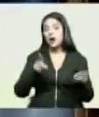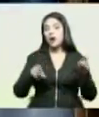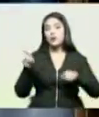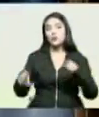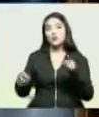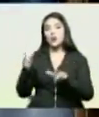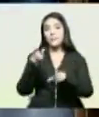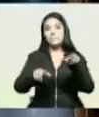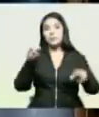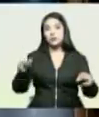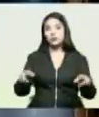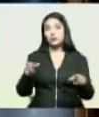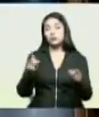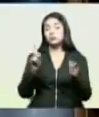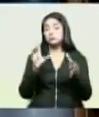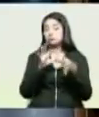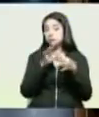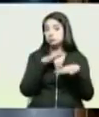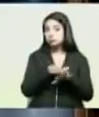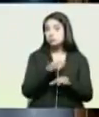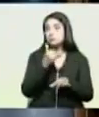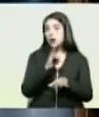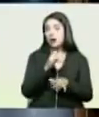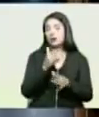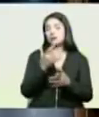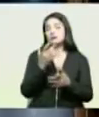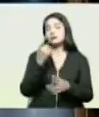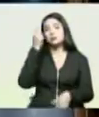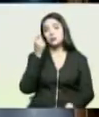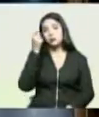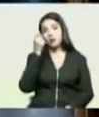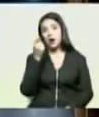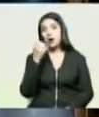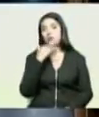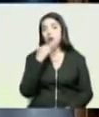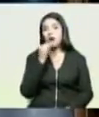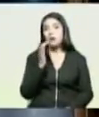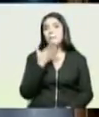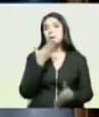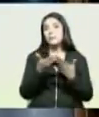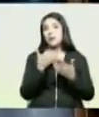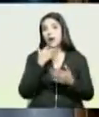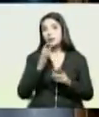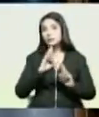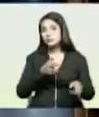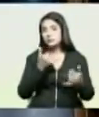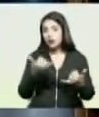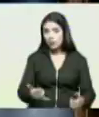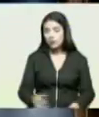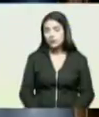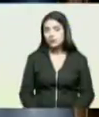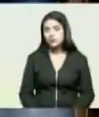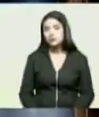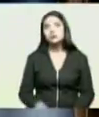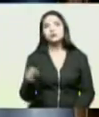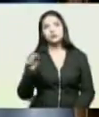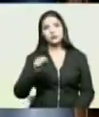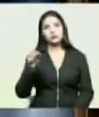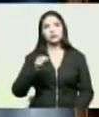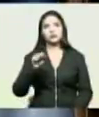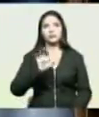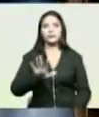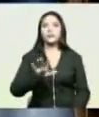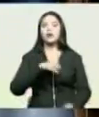de las personas mencionadas en estos casos tienen inmunidad parlamentaria? ¿Va a pedir algún tipo de acción en el Tribunal Supremo? Sí, mira, debo decir que